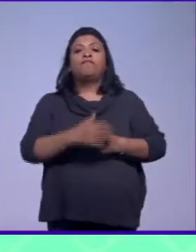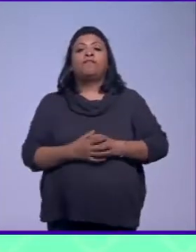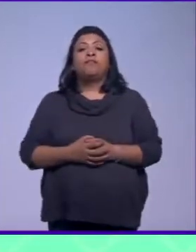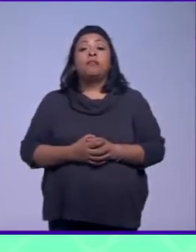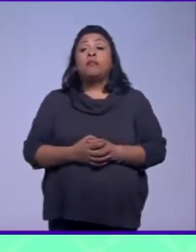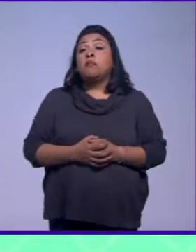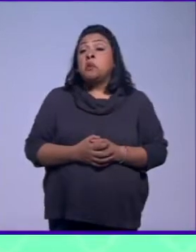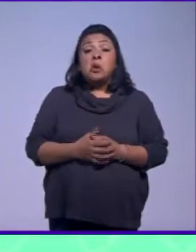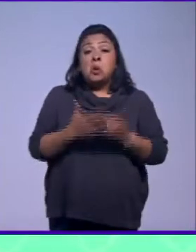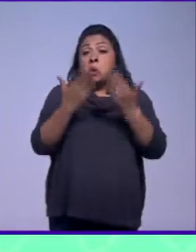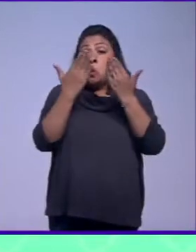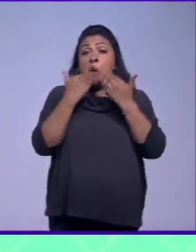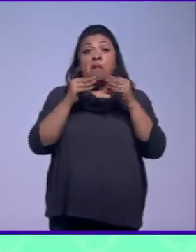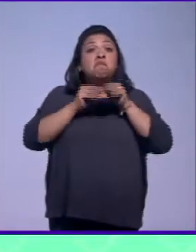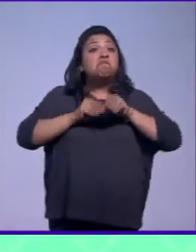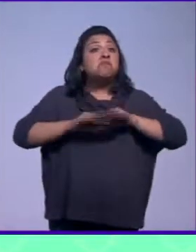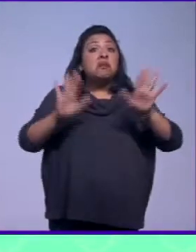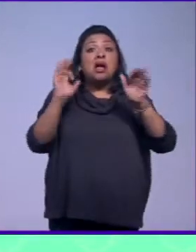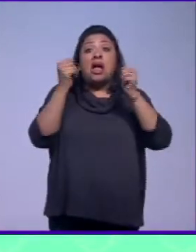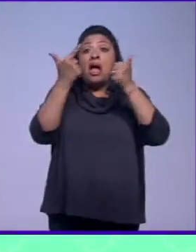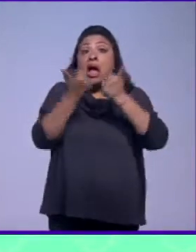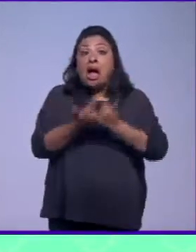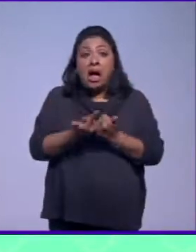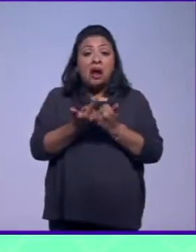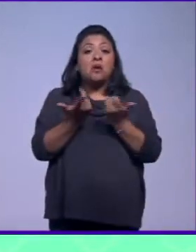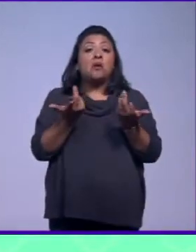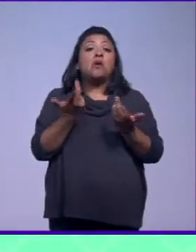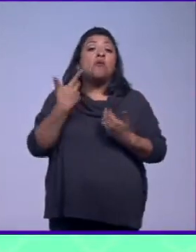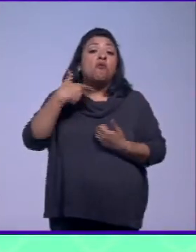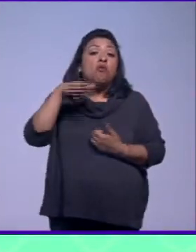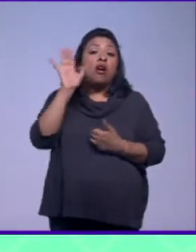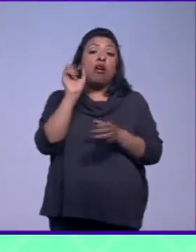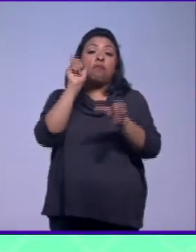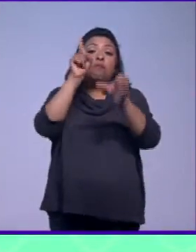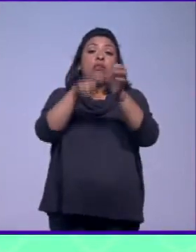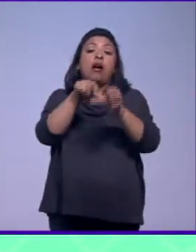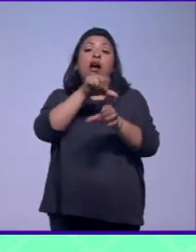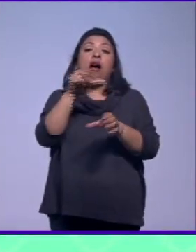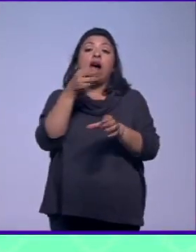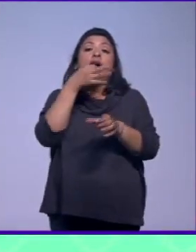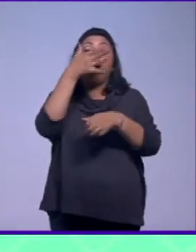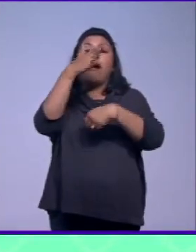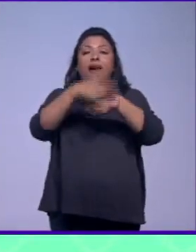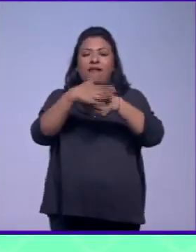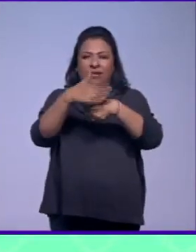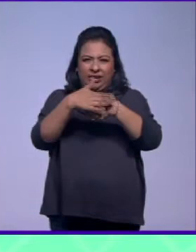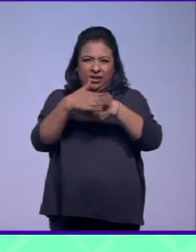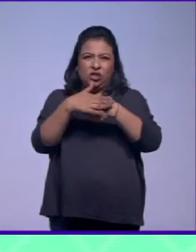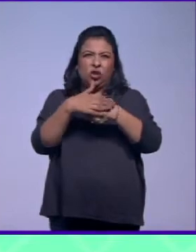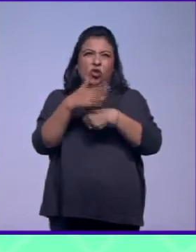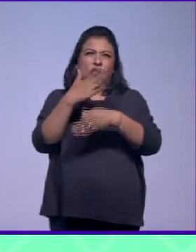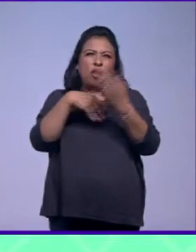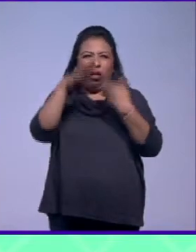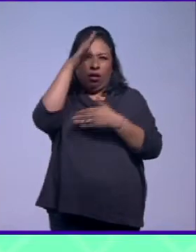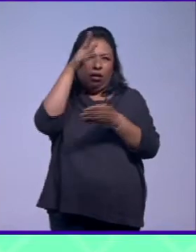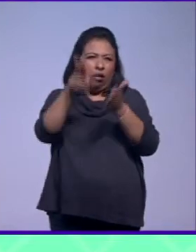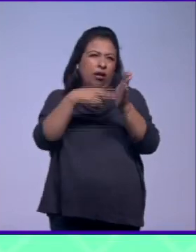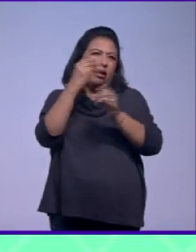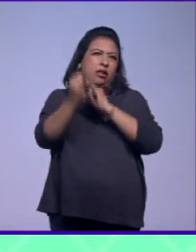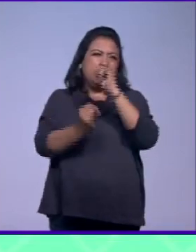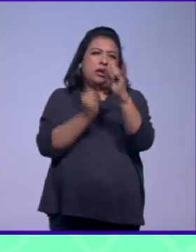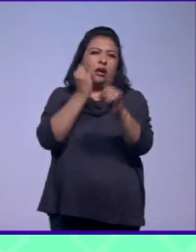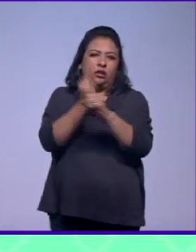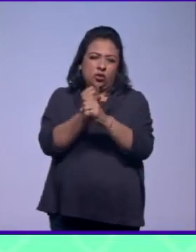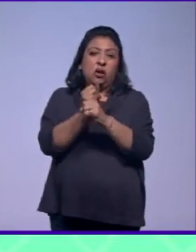siquiera ha habido una publicación de lo que fue la suscripción de esta declaración o toda declaración en el ámbito internacional